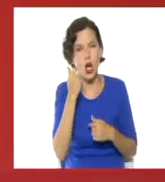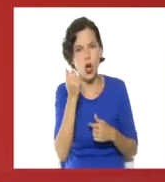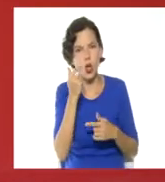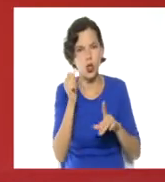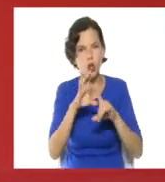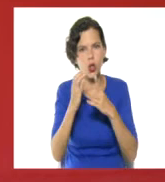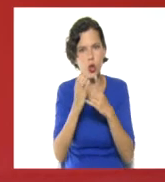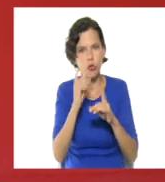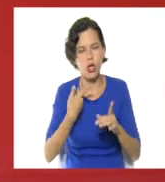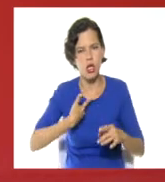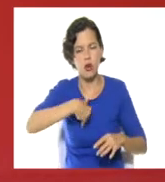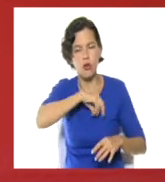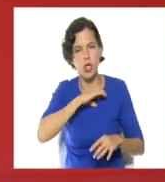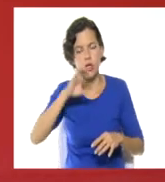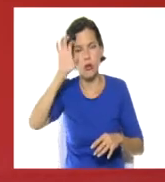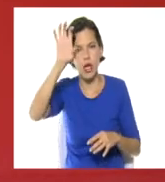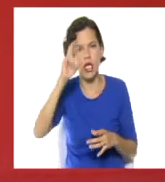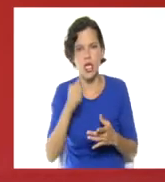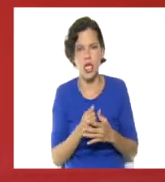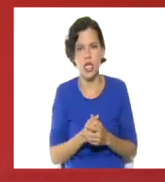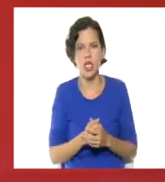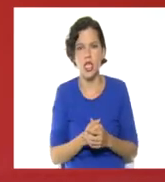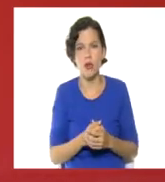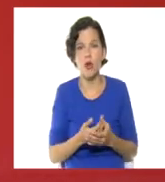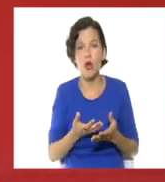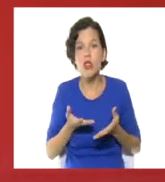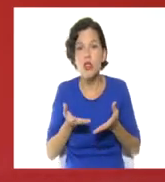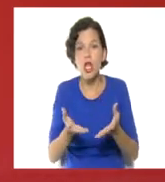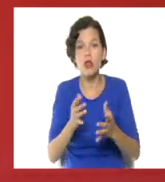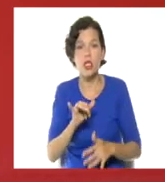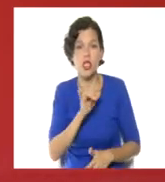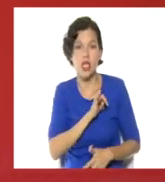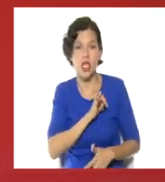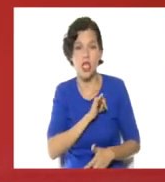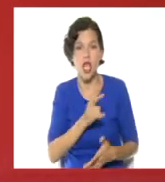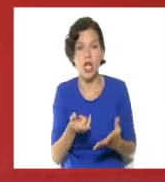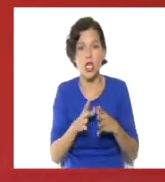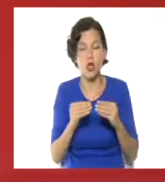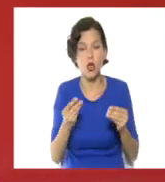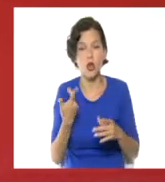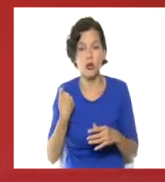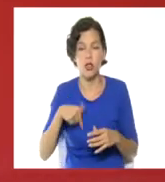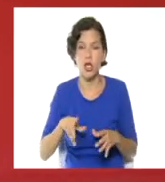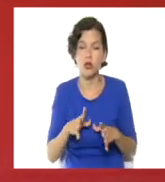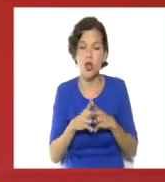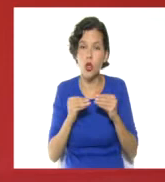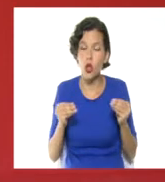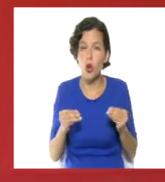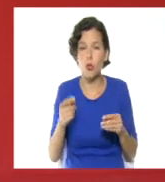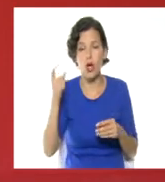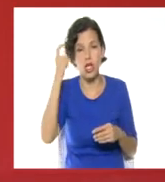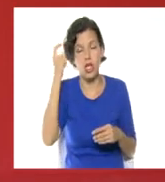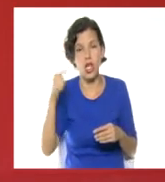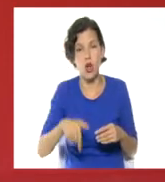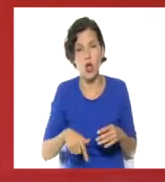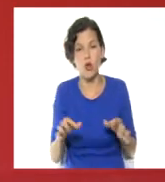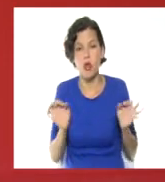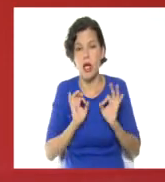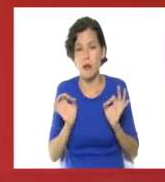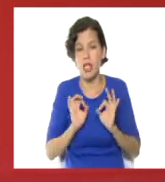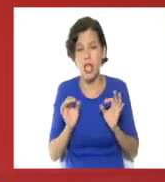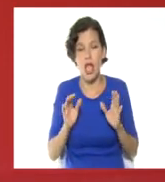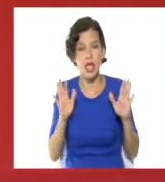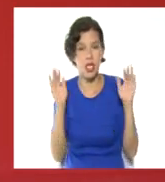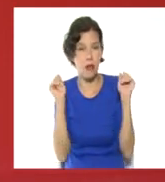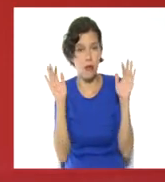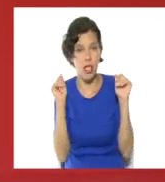nuestro país y estamos fomentando esa identidad que todas y todas debemos tener. Esto ha sido todo por hoy, no me queda más que